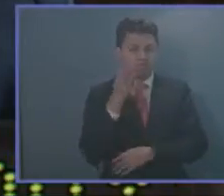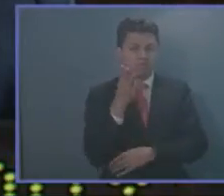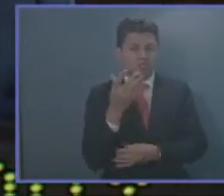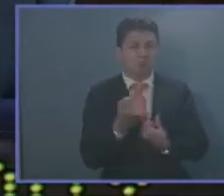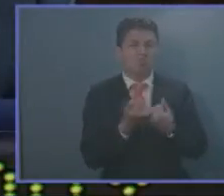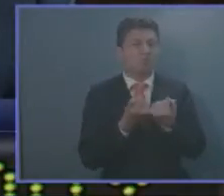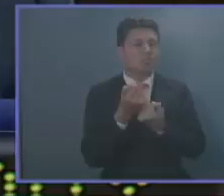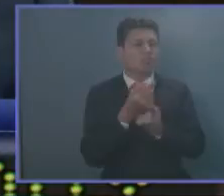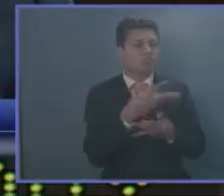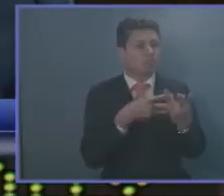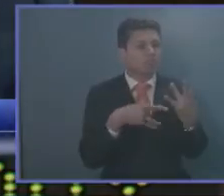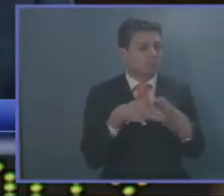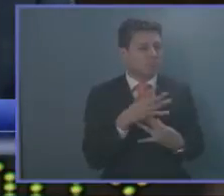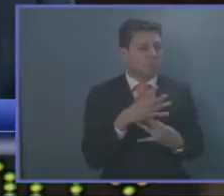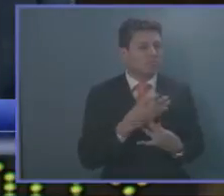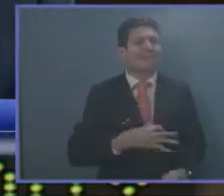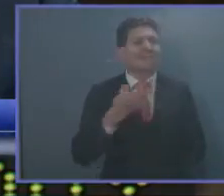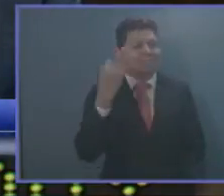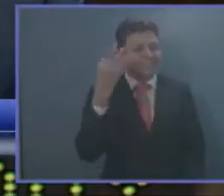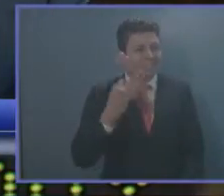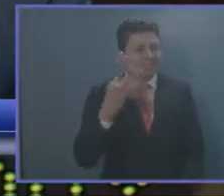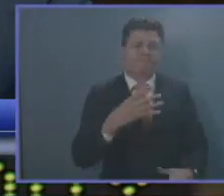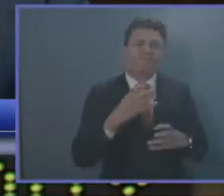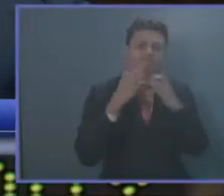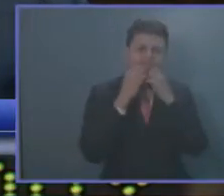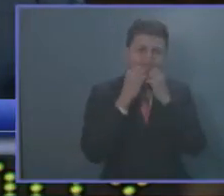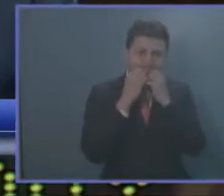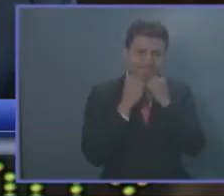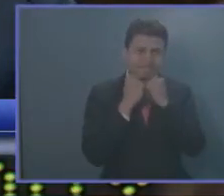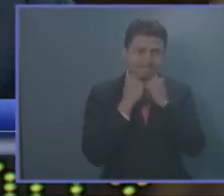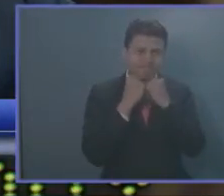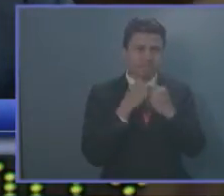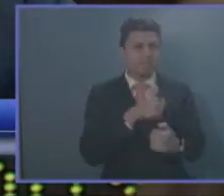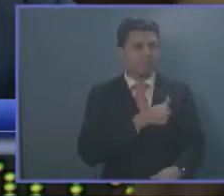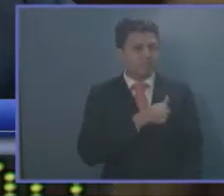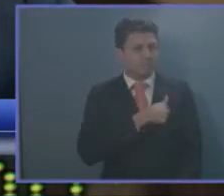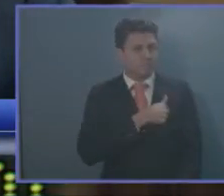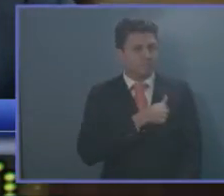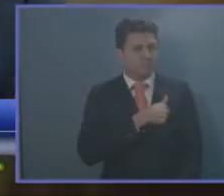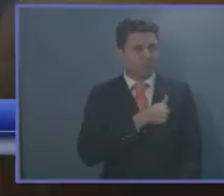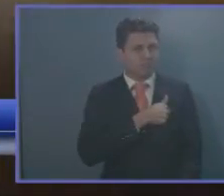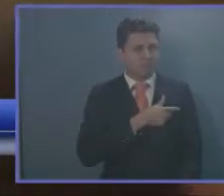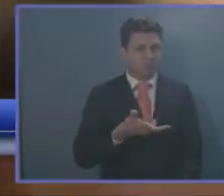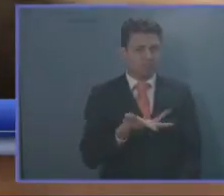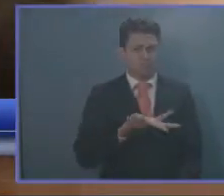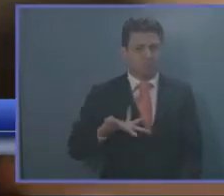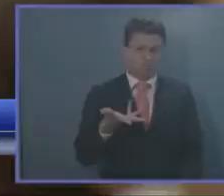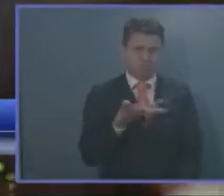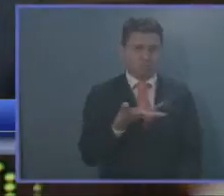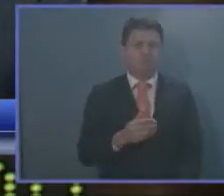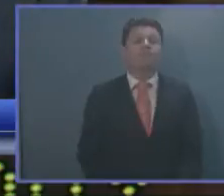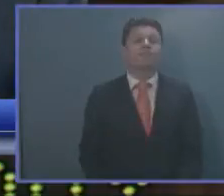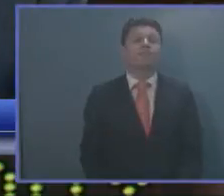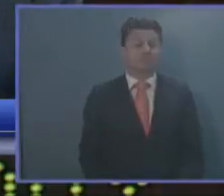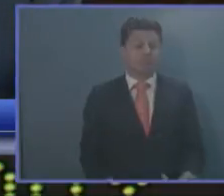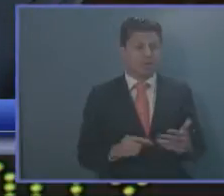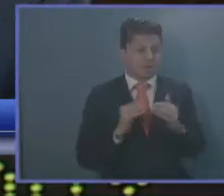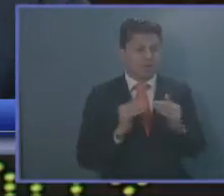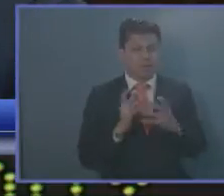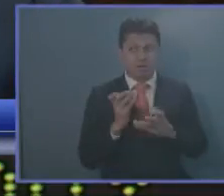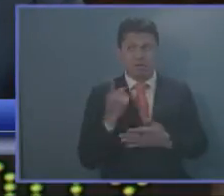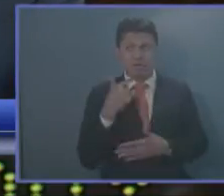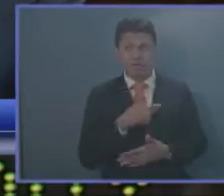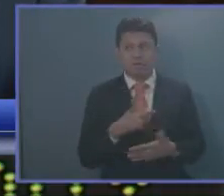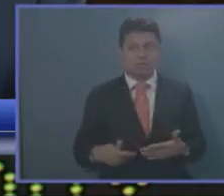ambiente, ya que preservar los recursos naturales es tarea de todos. También solicitarle, presidente,